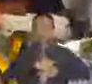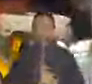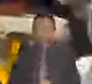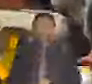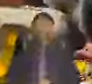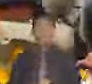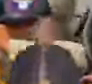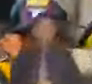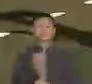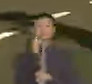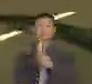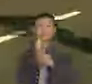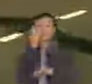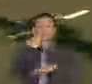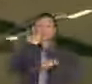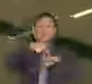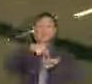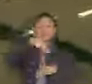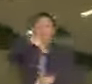Nacional Mejía